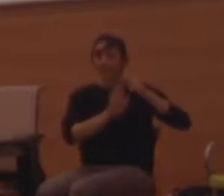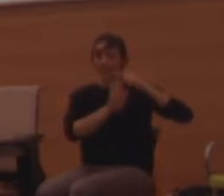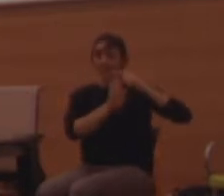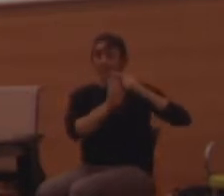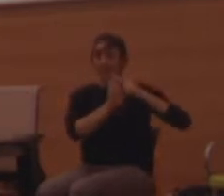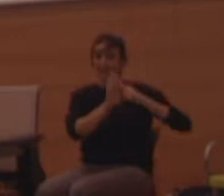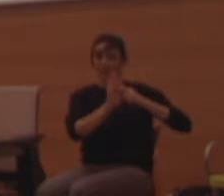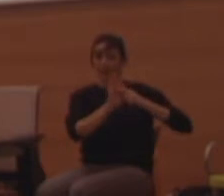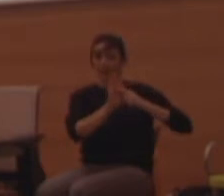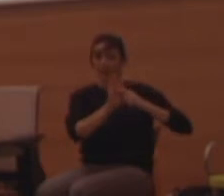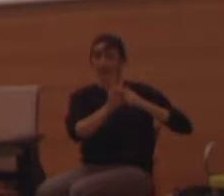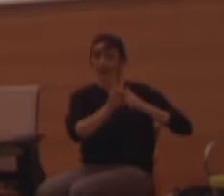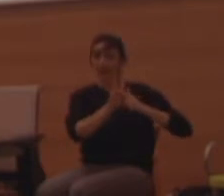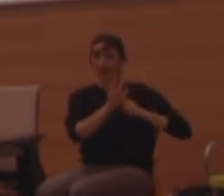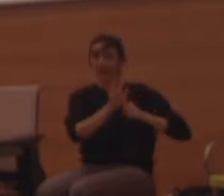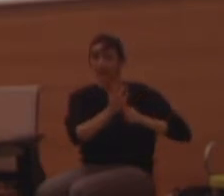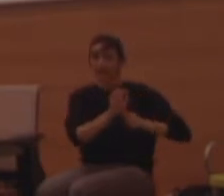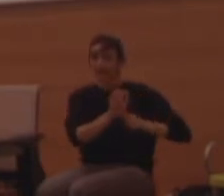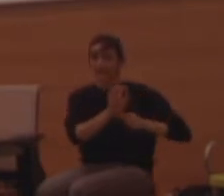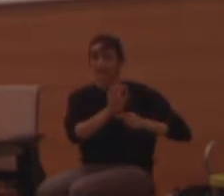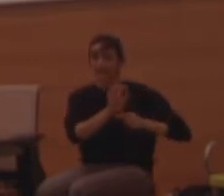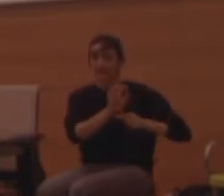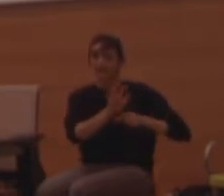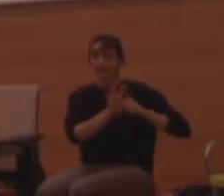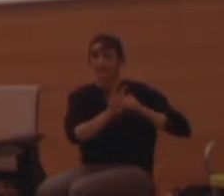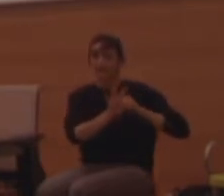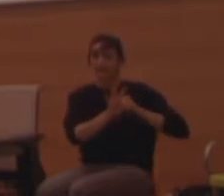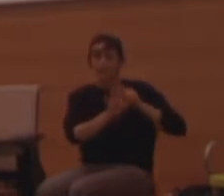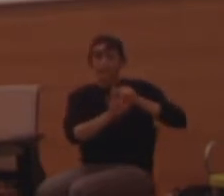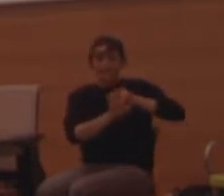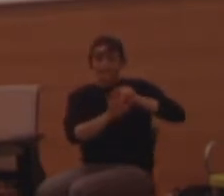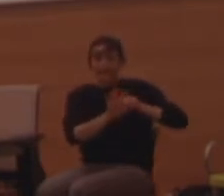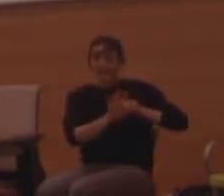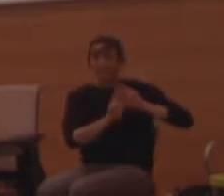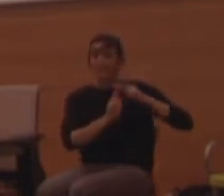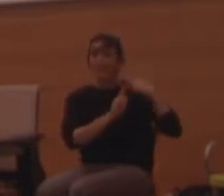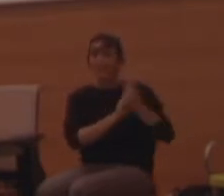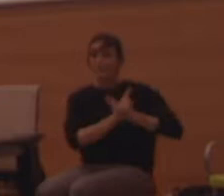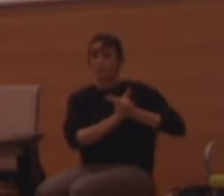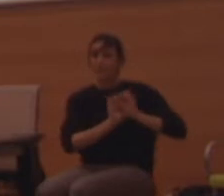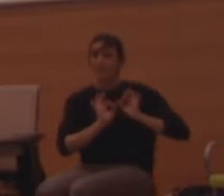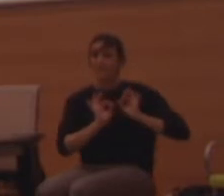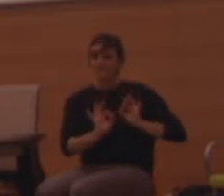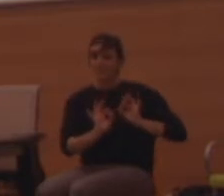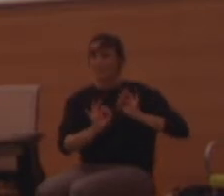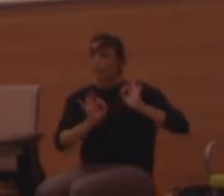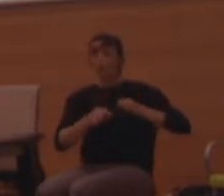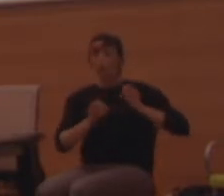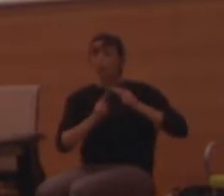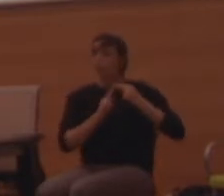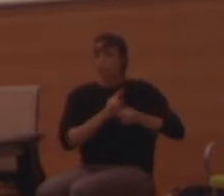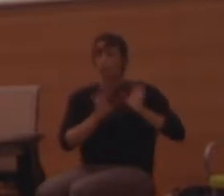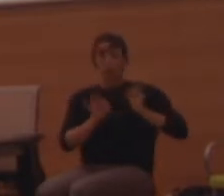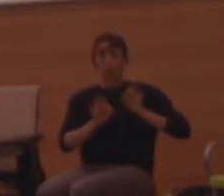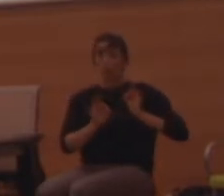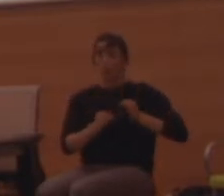arriba en el pie, va a haber una dorsiflexión. Esa sería la respuesta normal en el